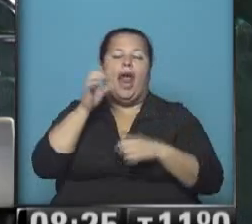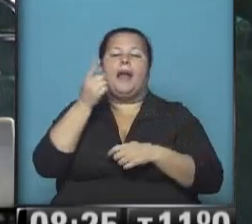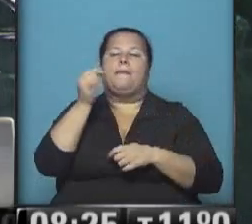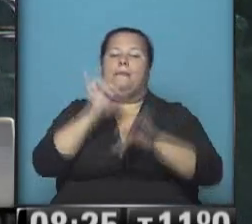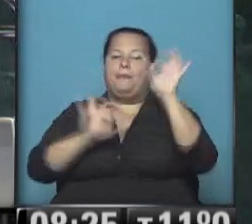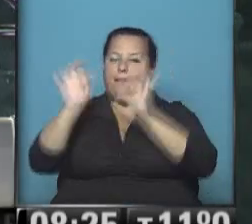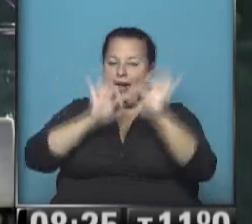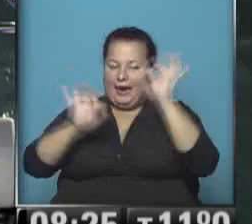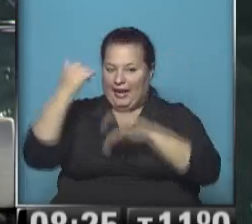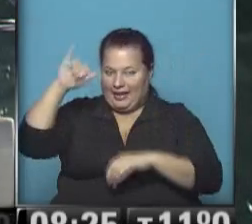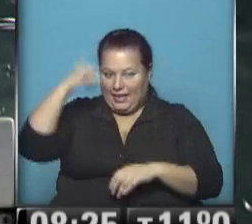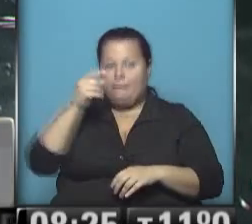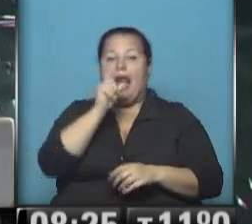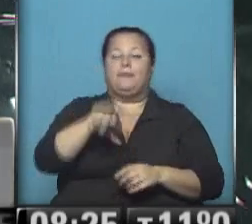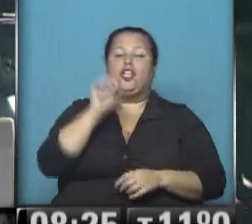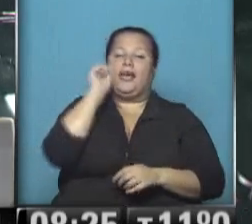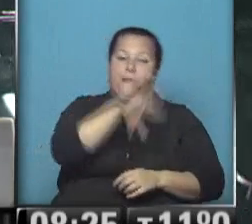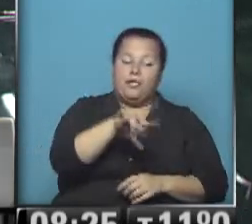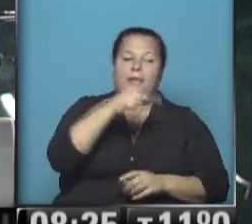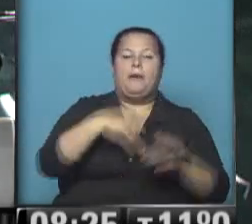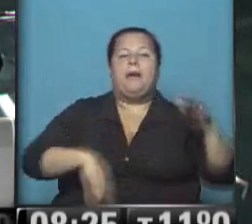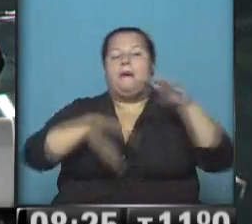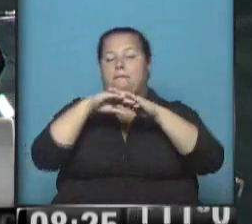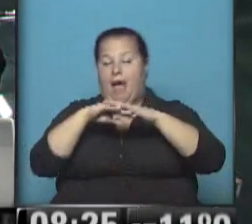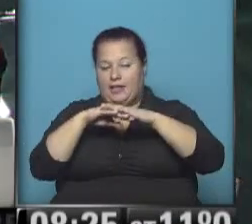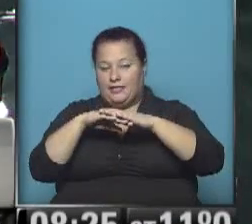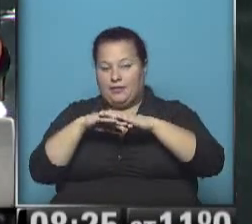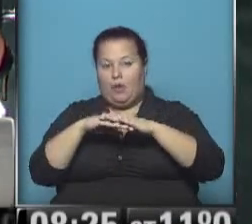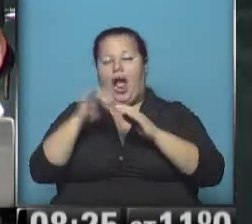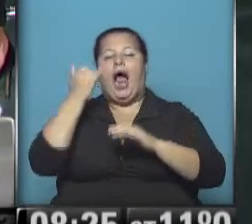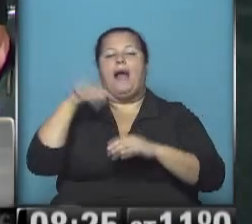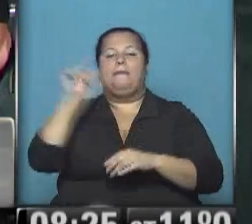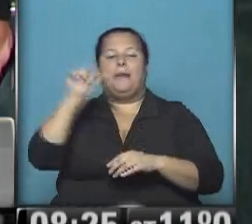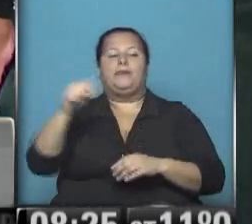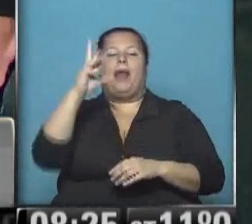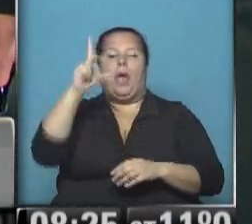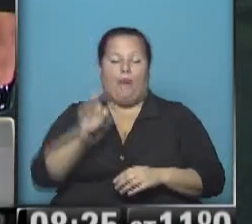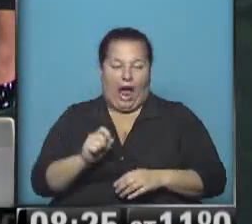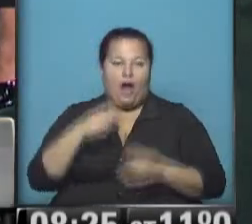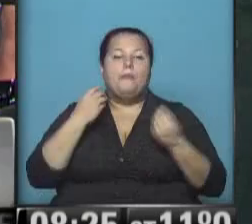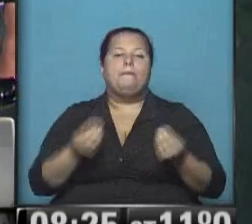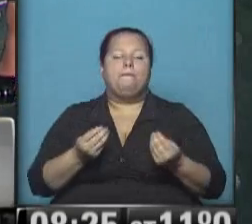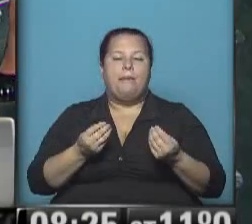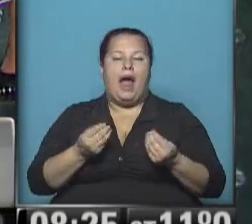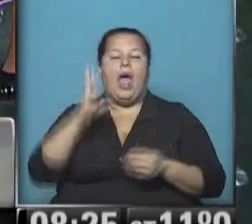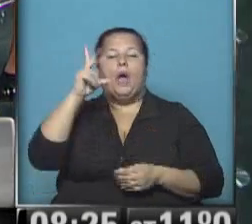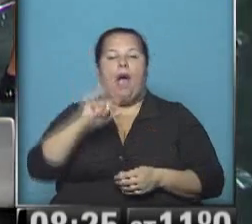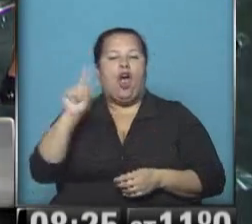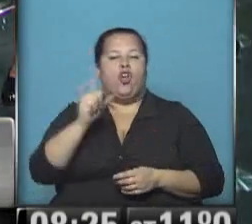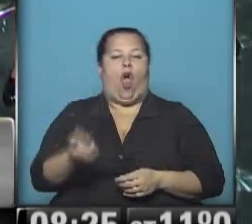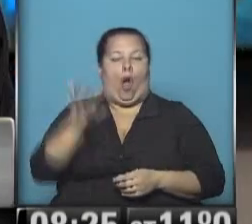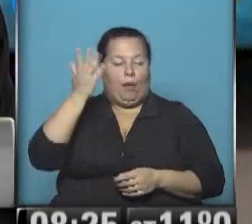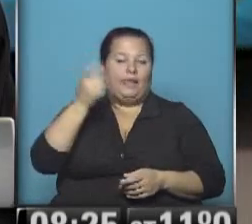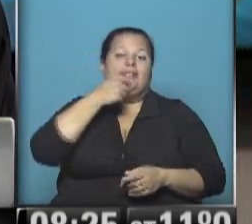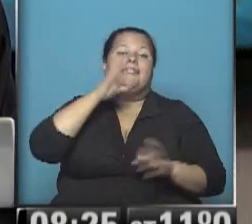tanto para los depositantes como para ponerle un techo a la tasa de crédito para los bancos y para hacer que los bancos no aumenten